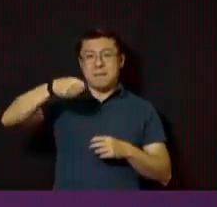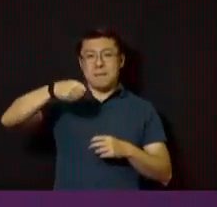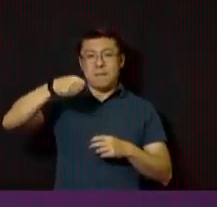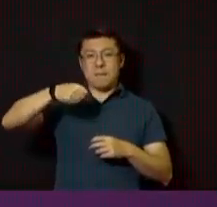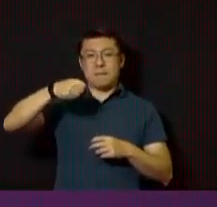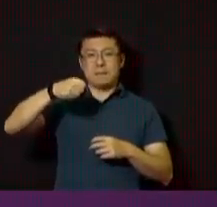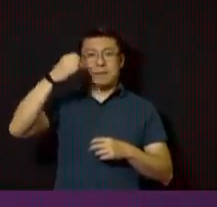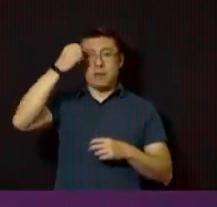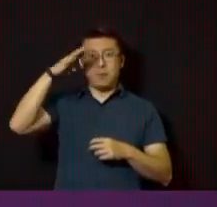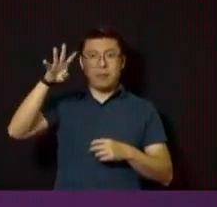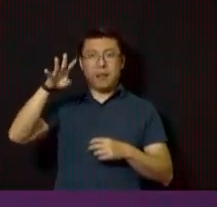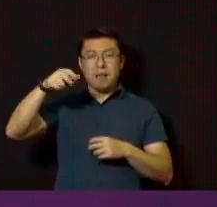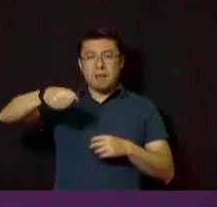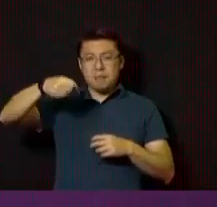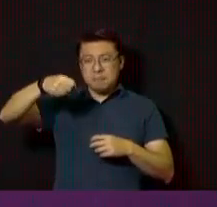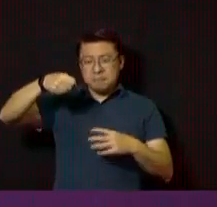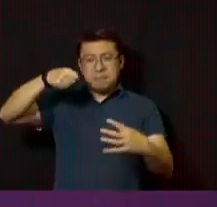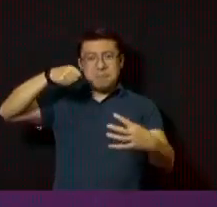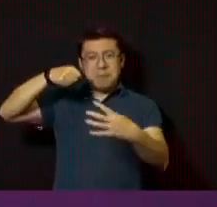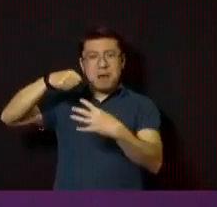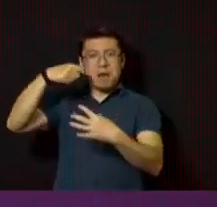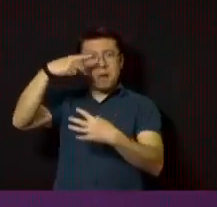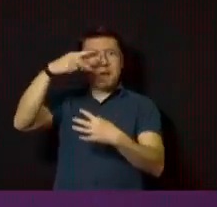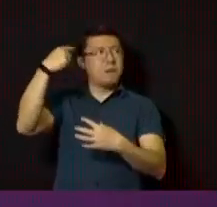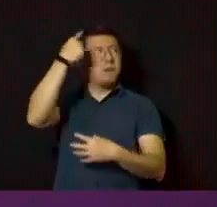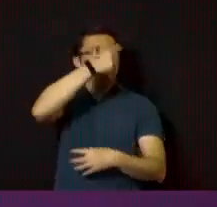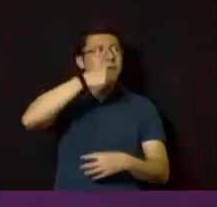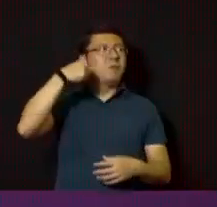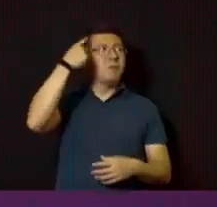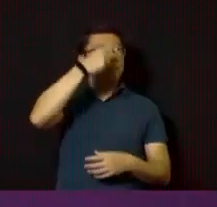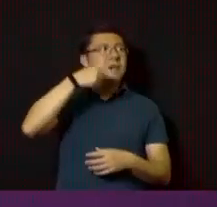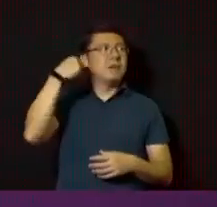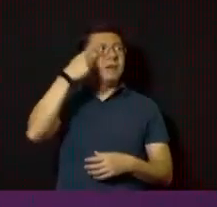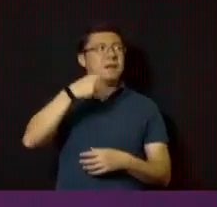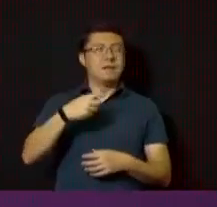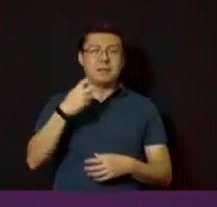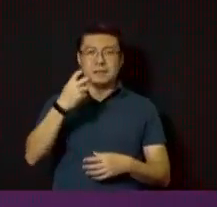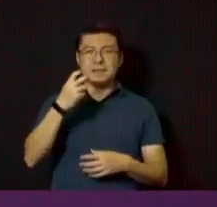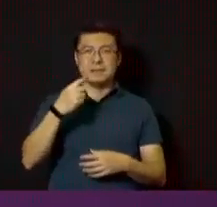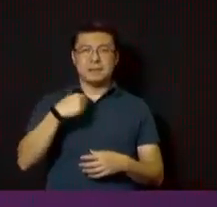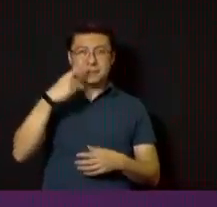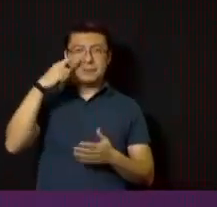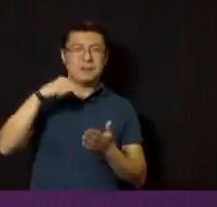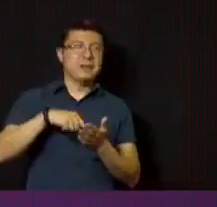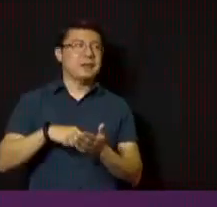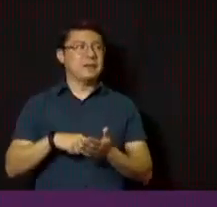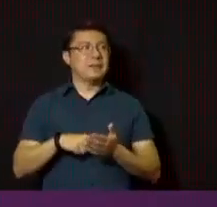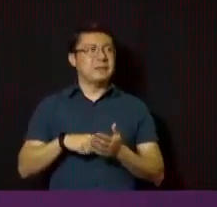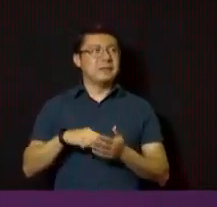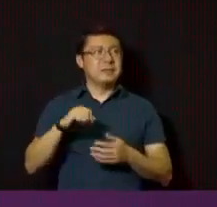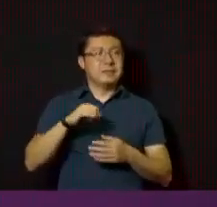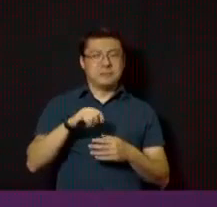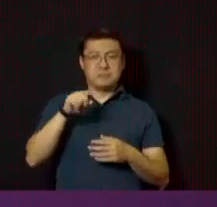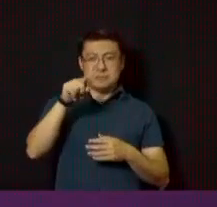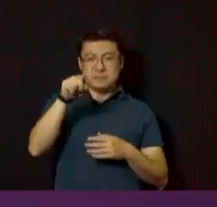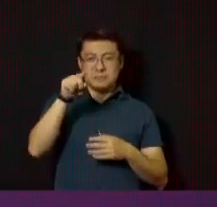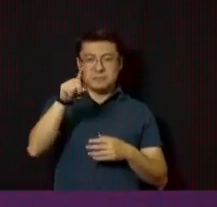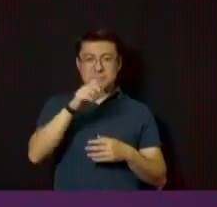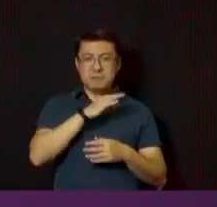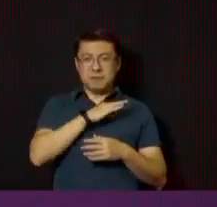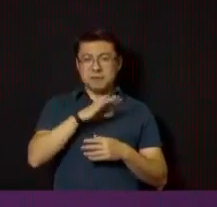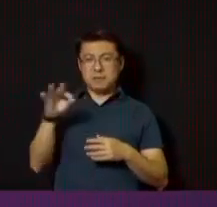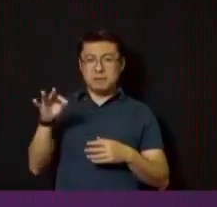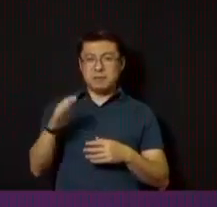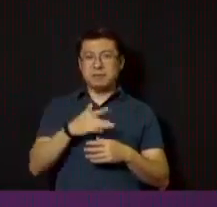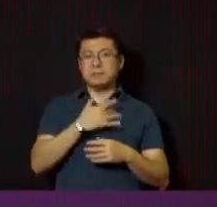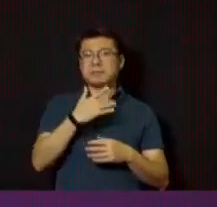comprar, estaba tu cara. Y creo que, Jacinto, creo que en ese momento tú pudiste